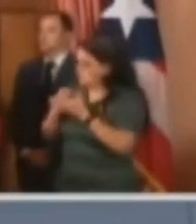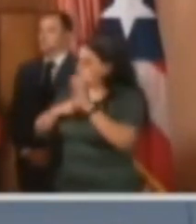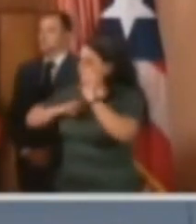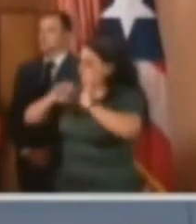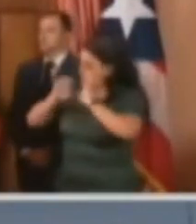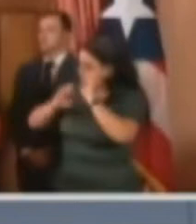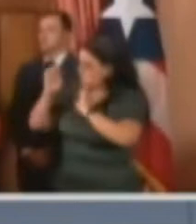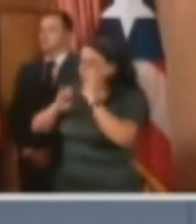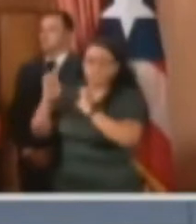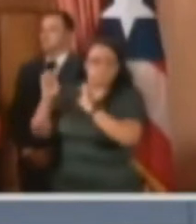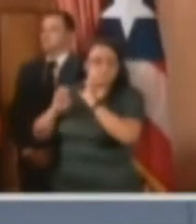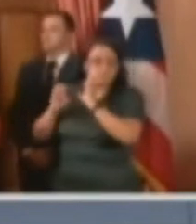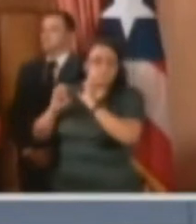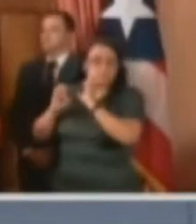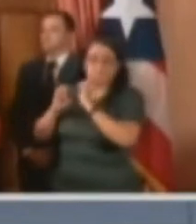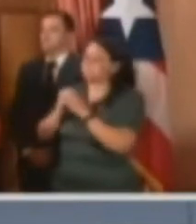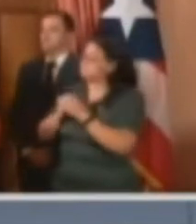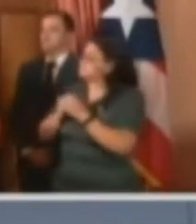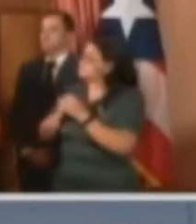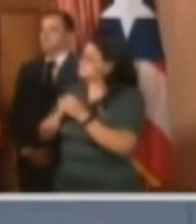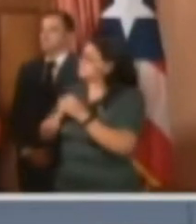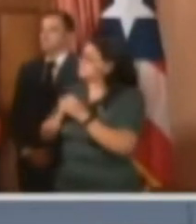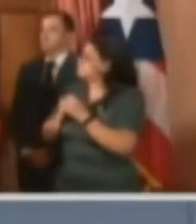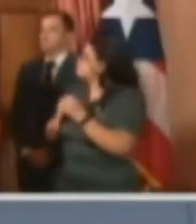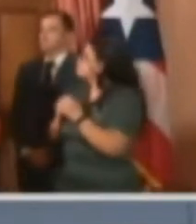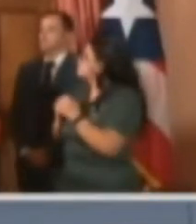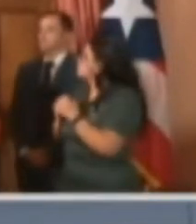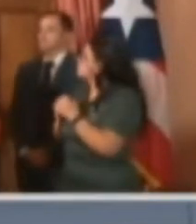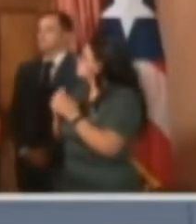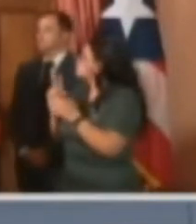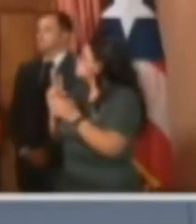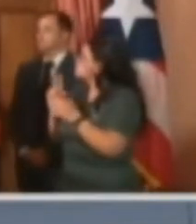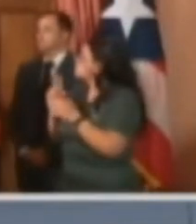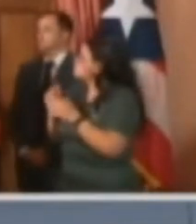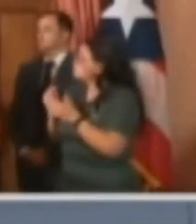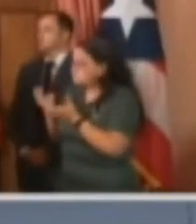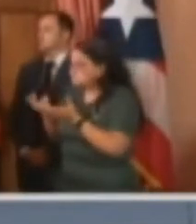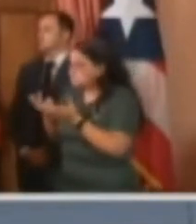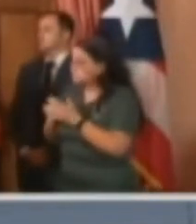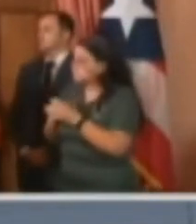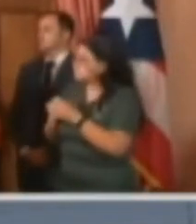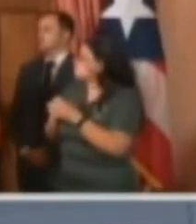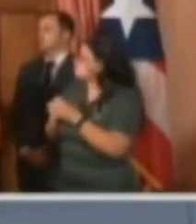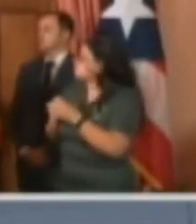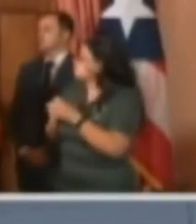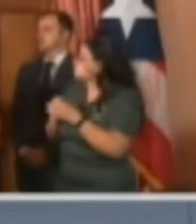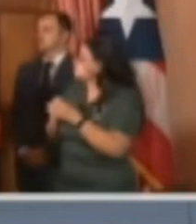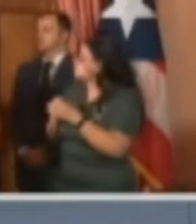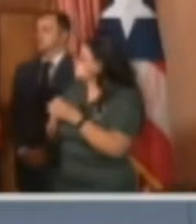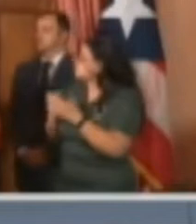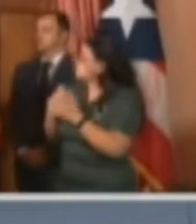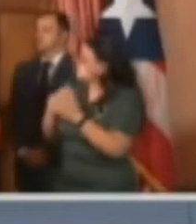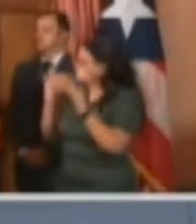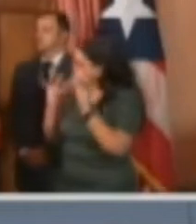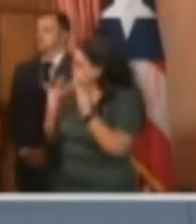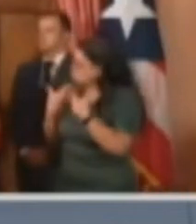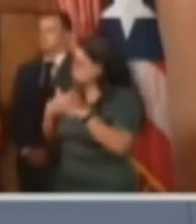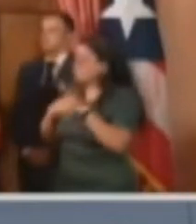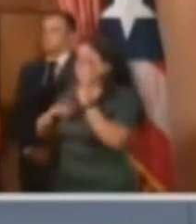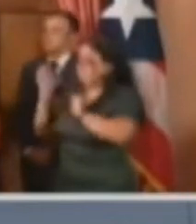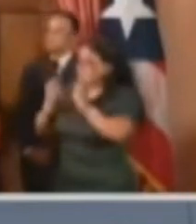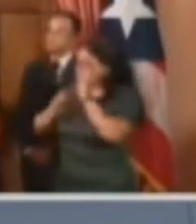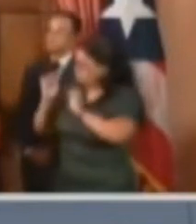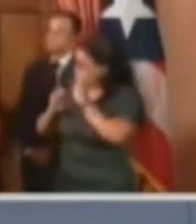Todas estas agencias pagadas por el gobierno de Puerto Rico han